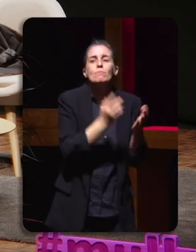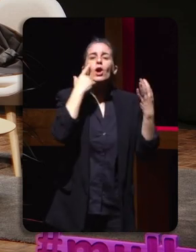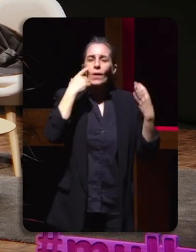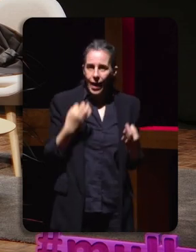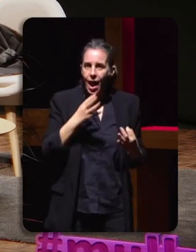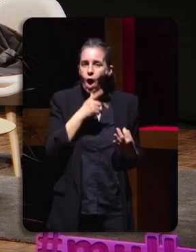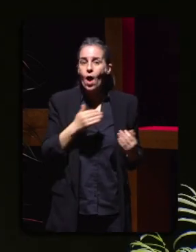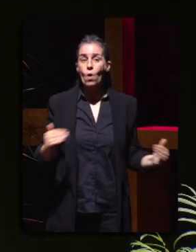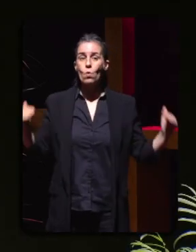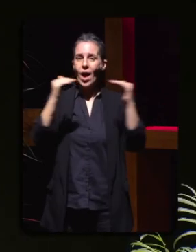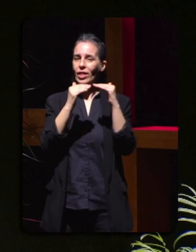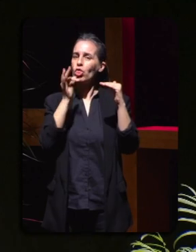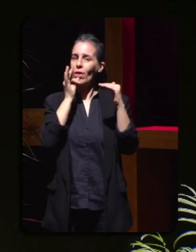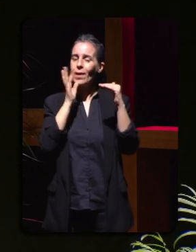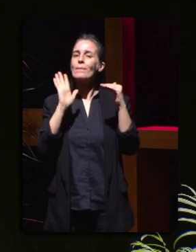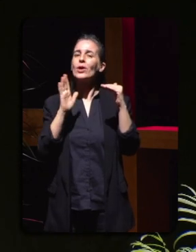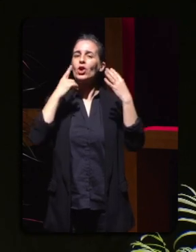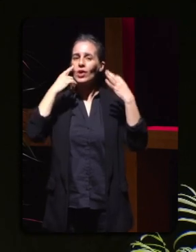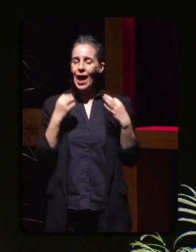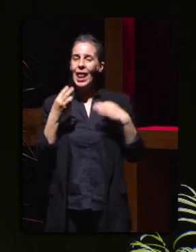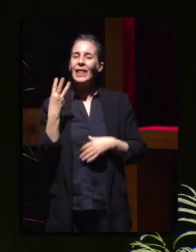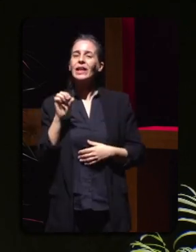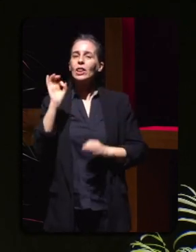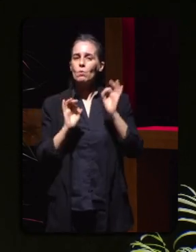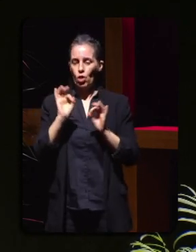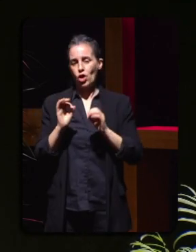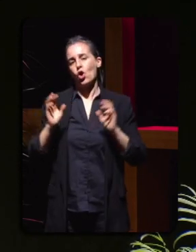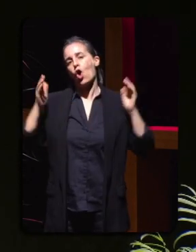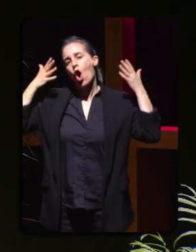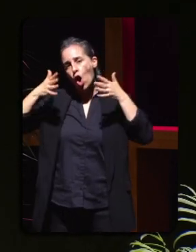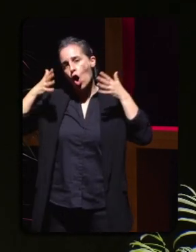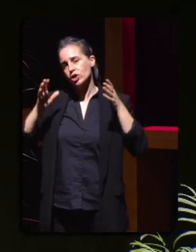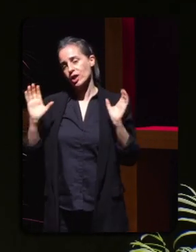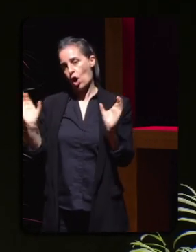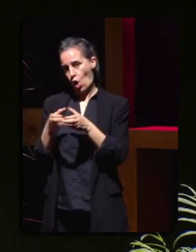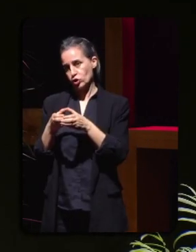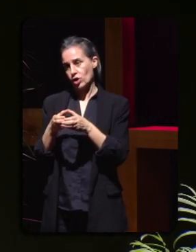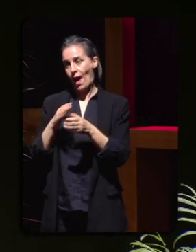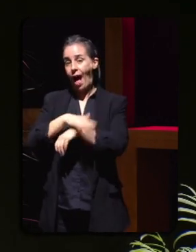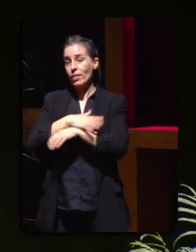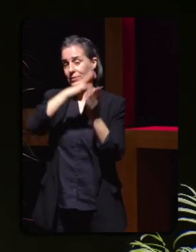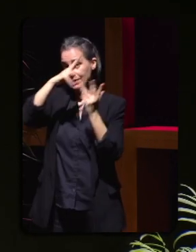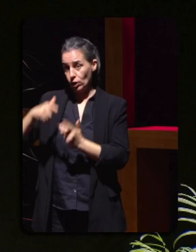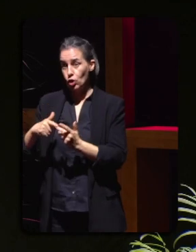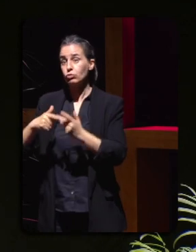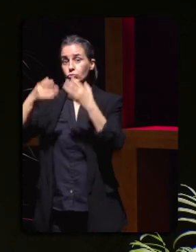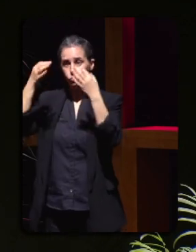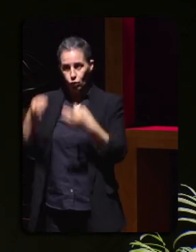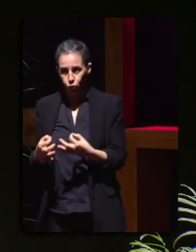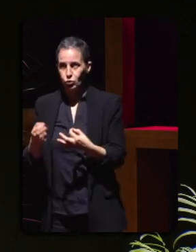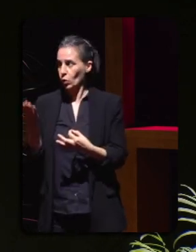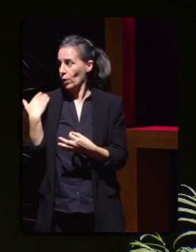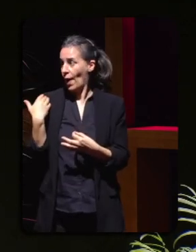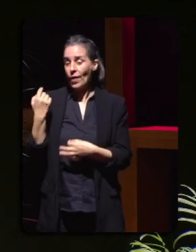somos el 5%, el 30% de los consejos de administración casualidad que recientemente se ha descubierto